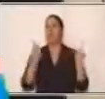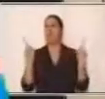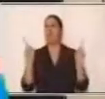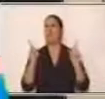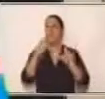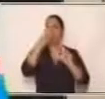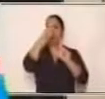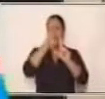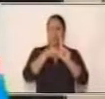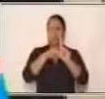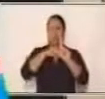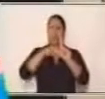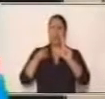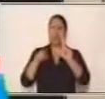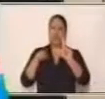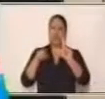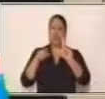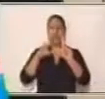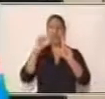recto?